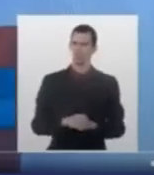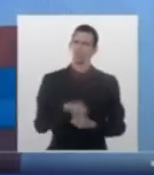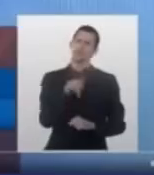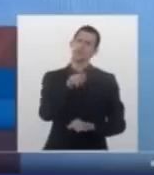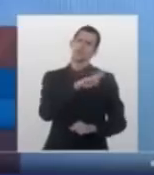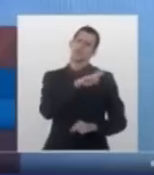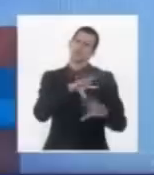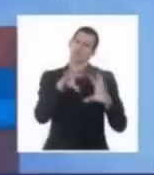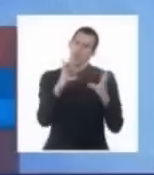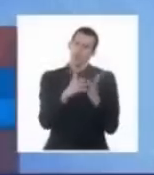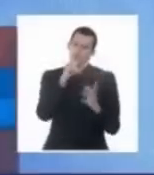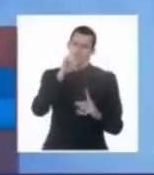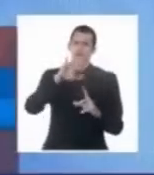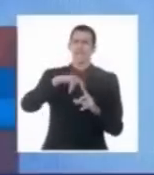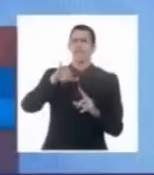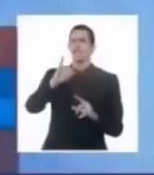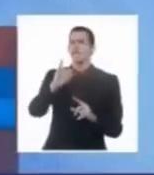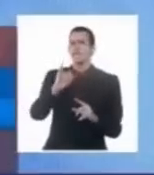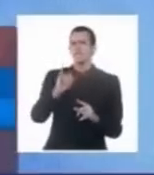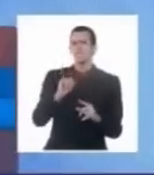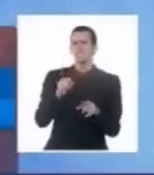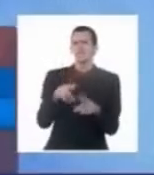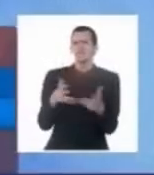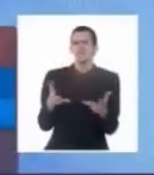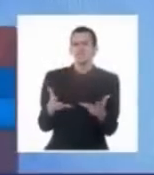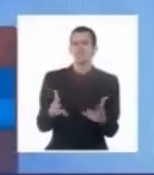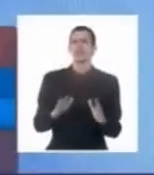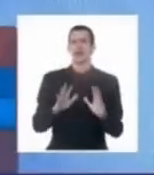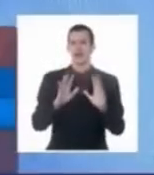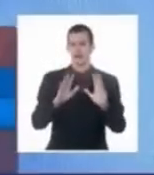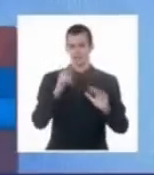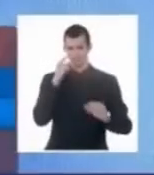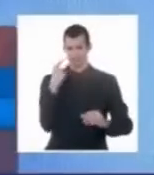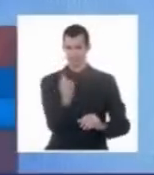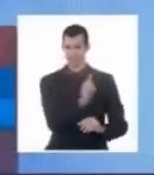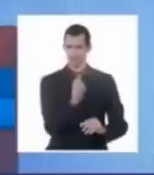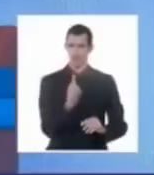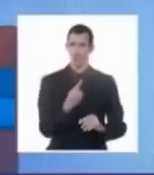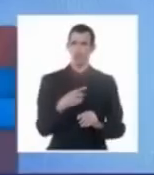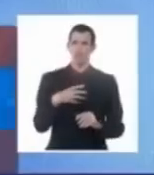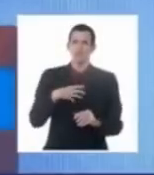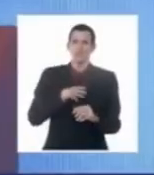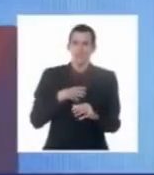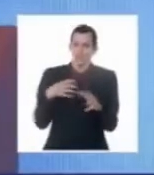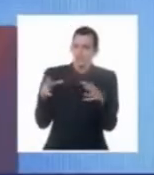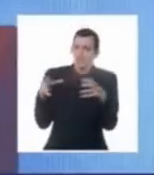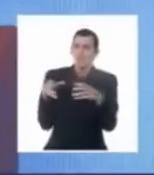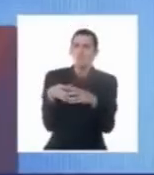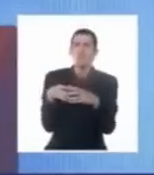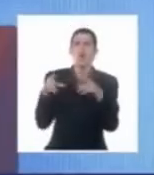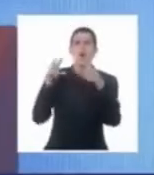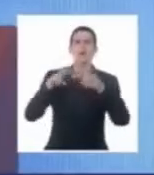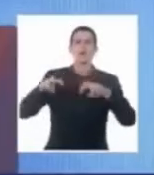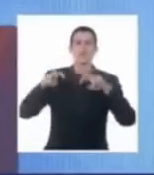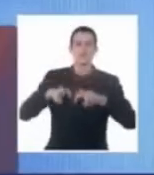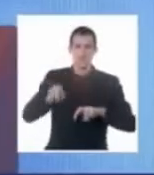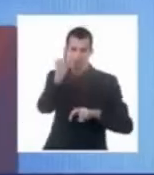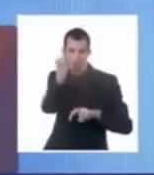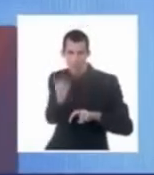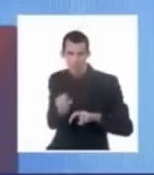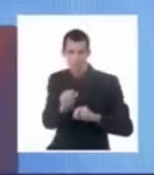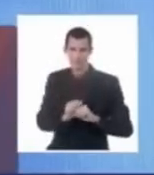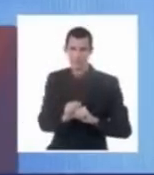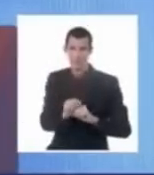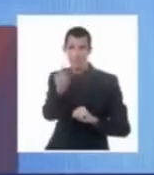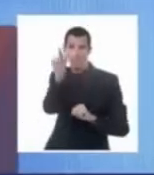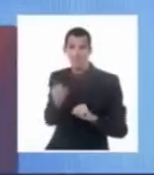a ver ya en el caso de Tigo dirección técnica investigación es la que se encarga de organizar el descubrimiento en torno a la investigación a través de los métodos